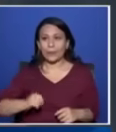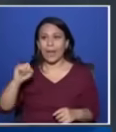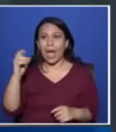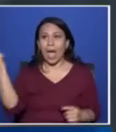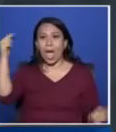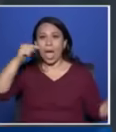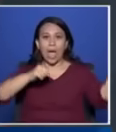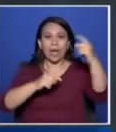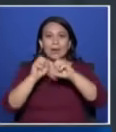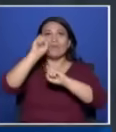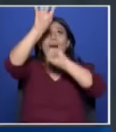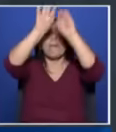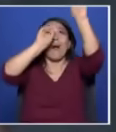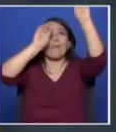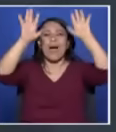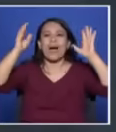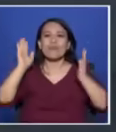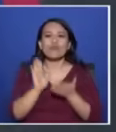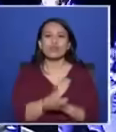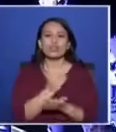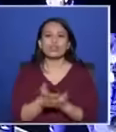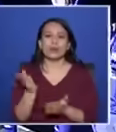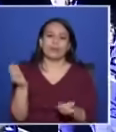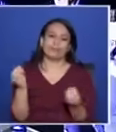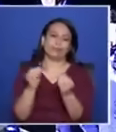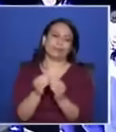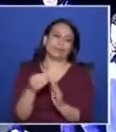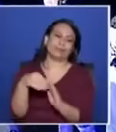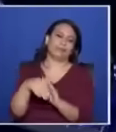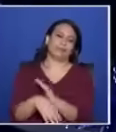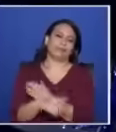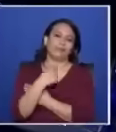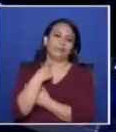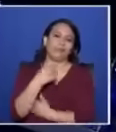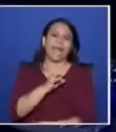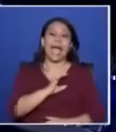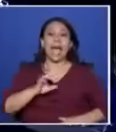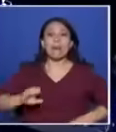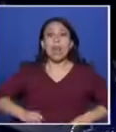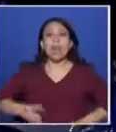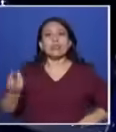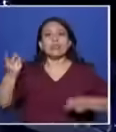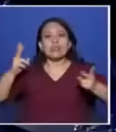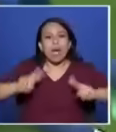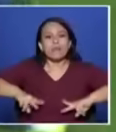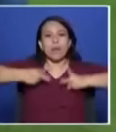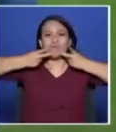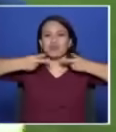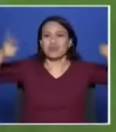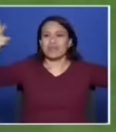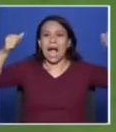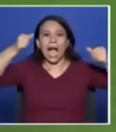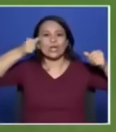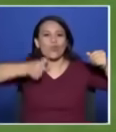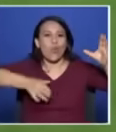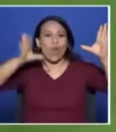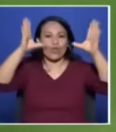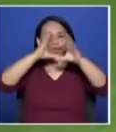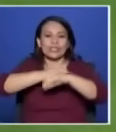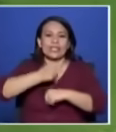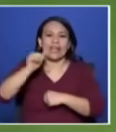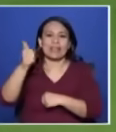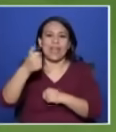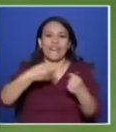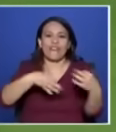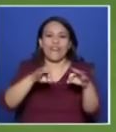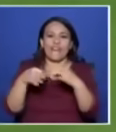programación, pirotecnia y otros rubros. Por otro lado, Emelec ya había anunciado la explosión azul para el 10 de febrero en el